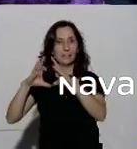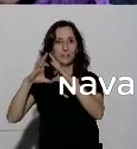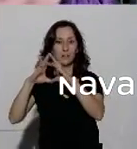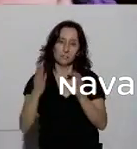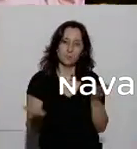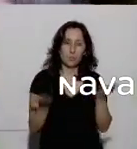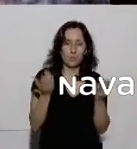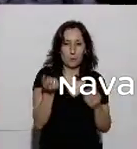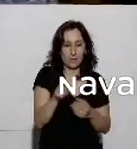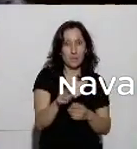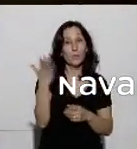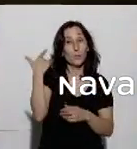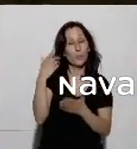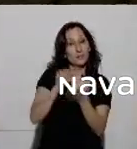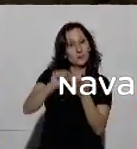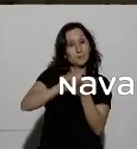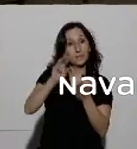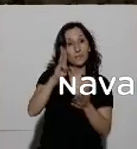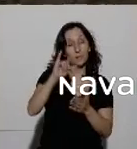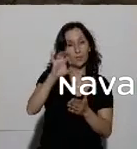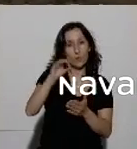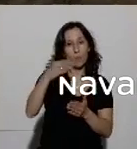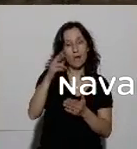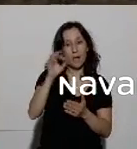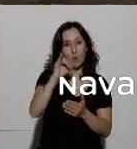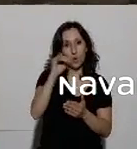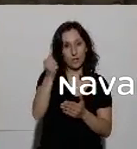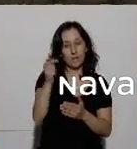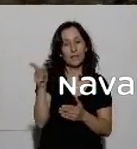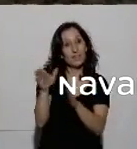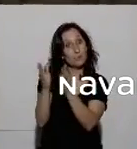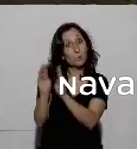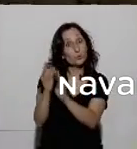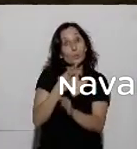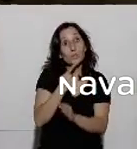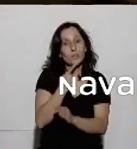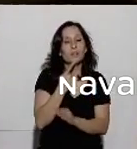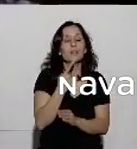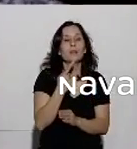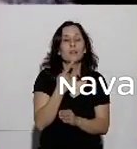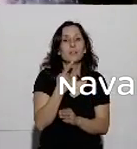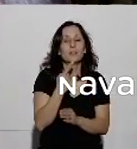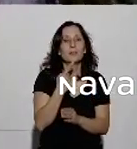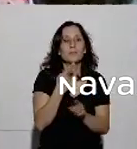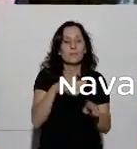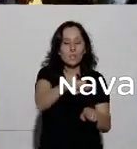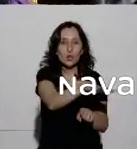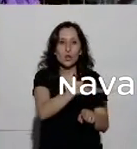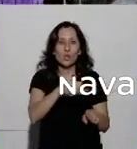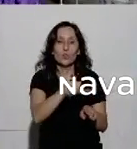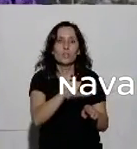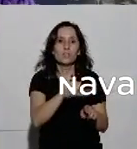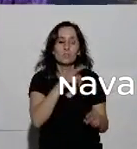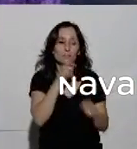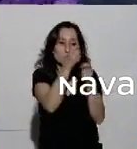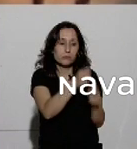El mismo Pío Baroja, en uno de sus libros, La Dama de Urtubi, recoge esa leyenda, ¿no? Y denomina este lugar como la Catedral